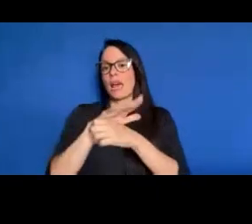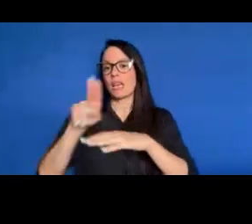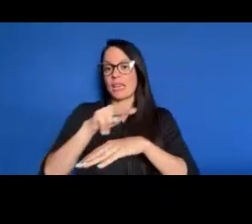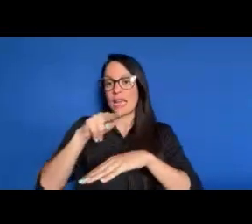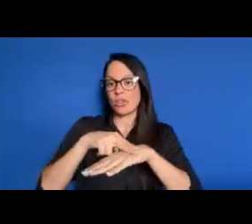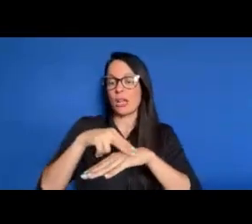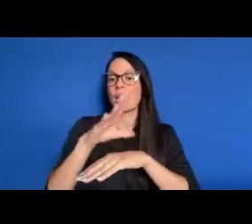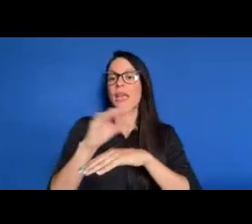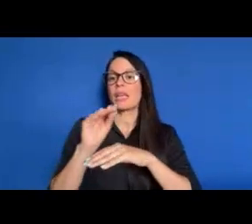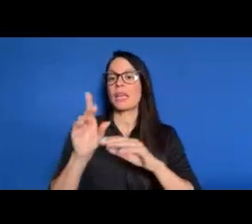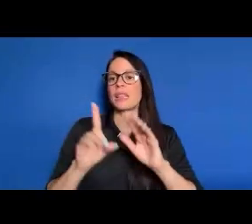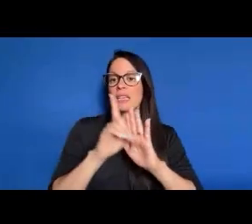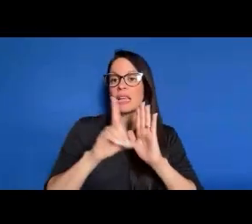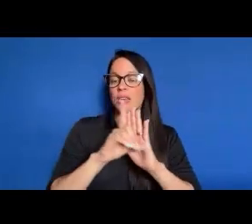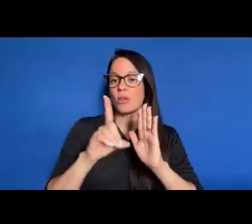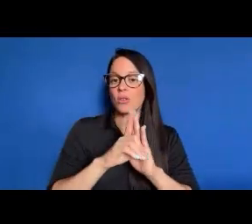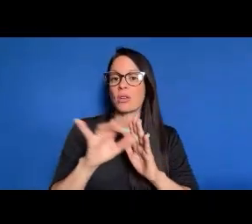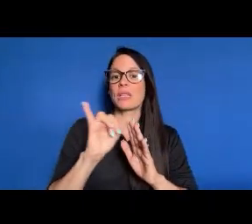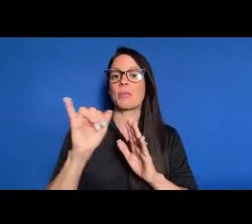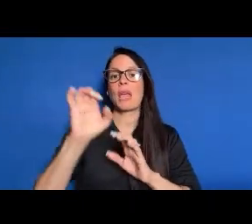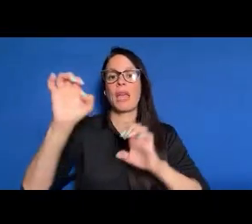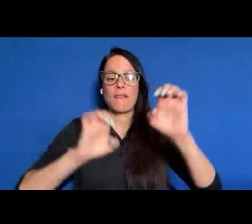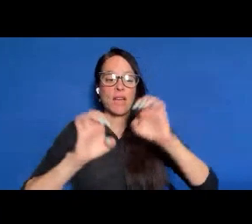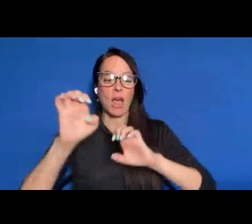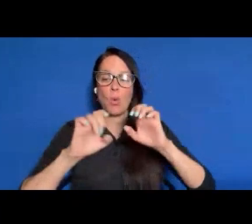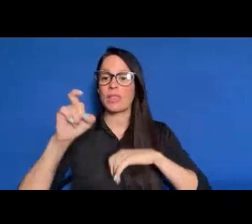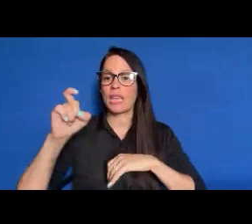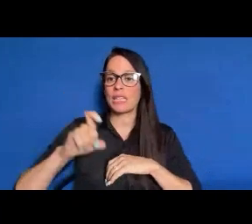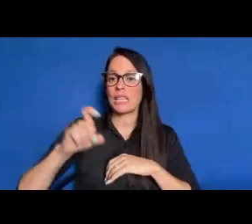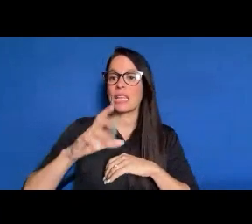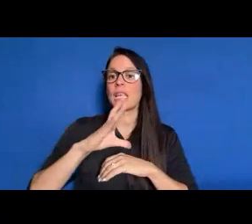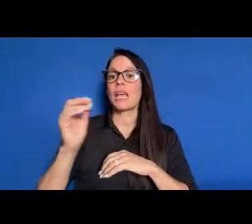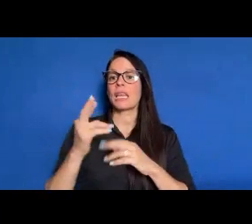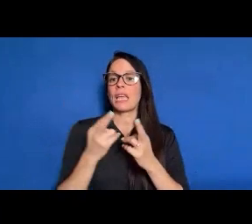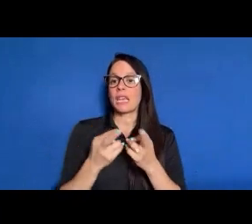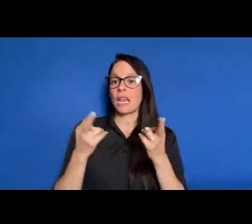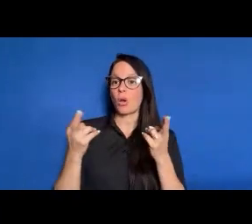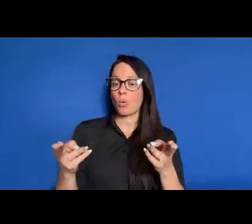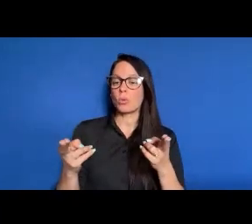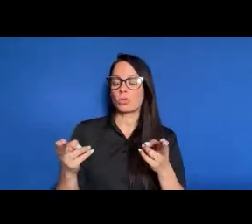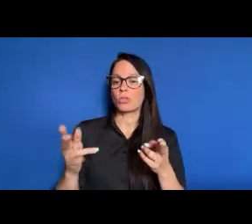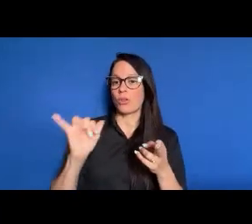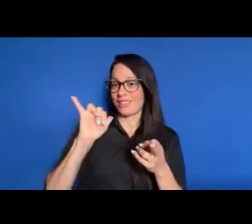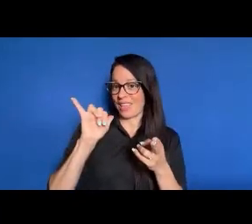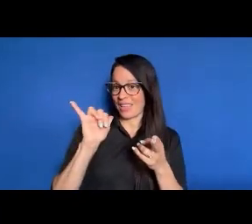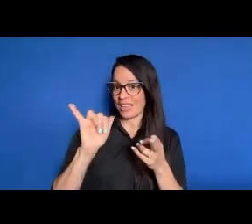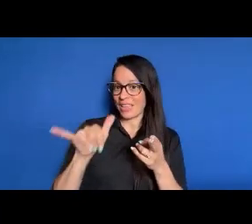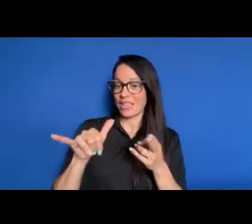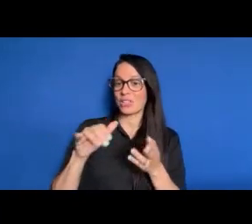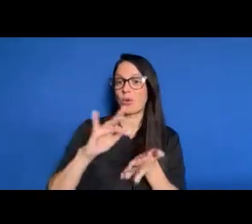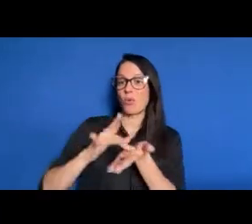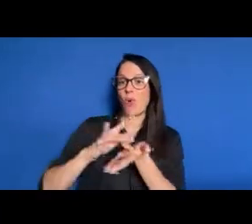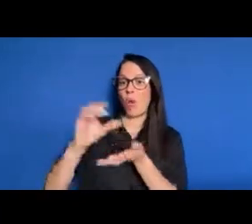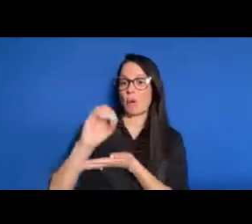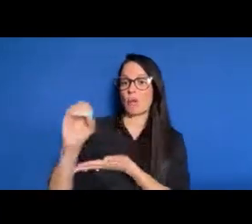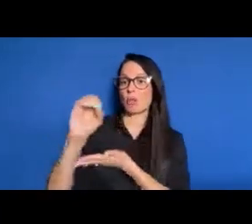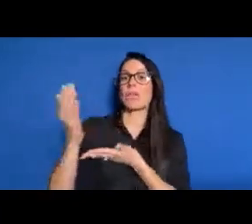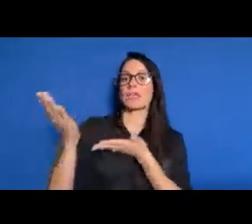investigaciones, diagnósticos y avalúos de necesidades y recursos sobre la situación de opioides, el acceso y la calidad de los servicios en Puerto